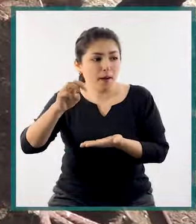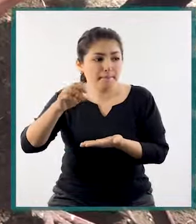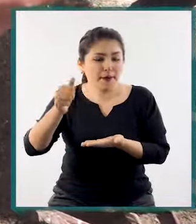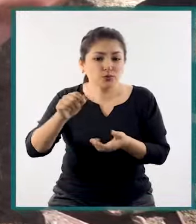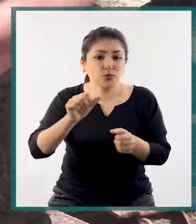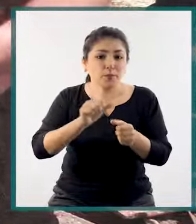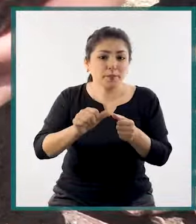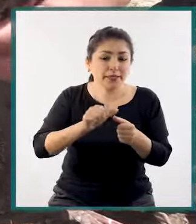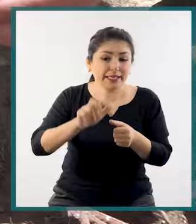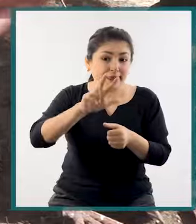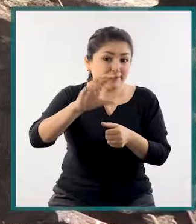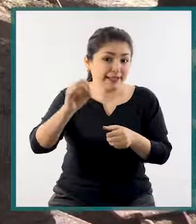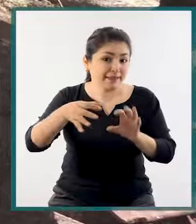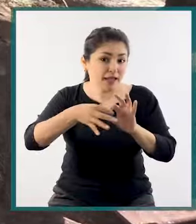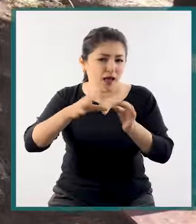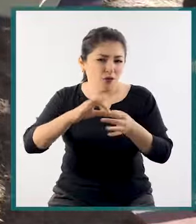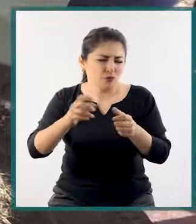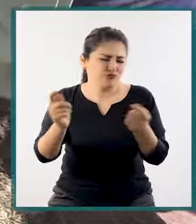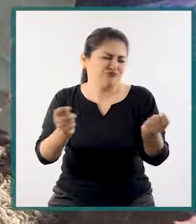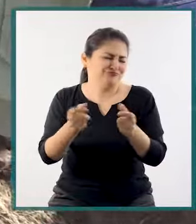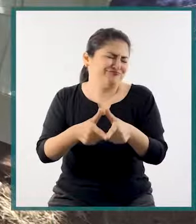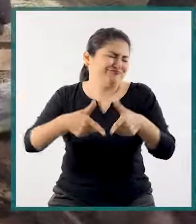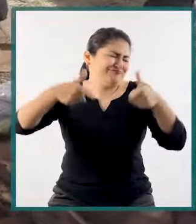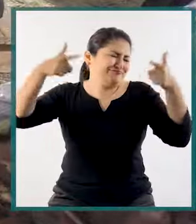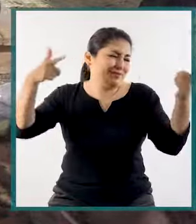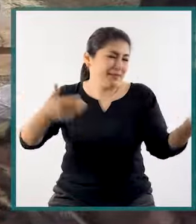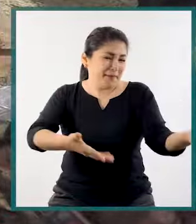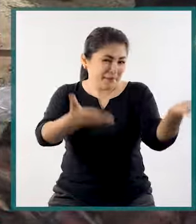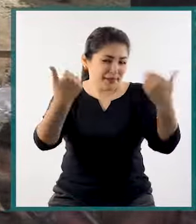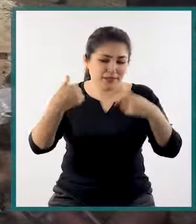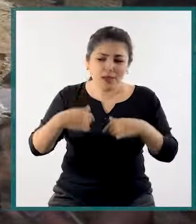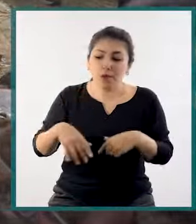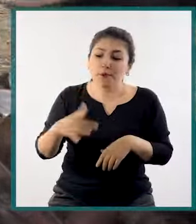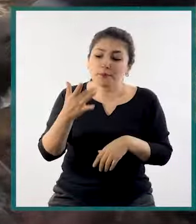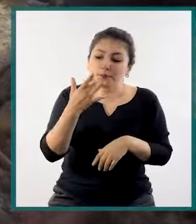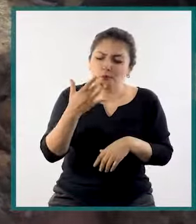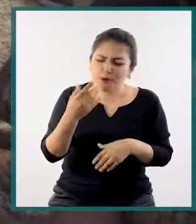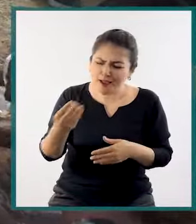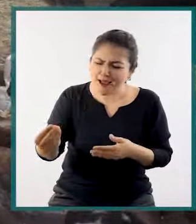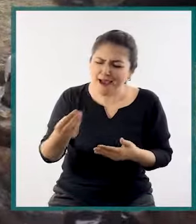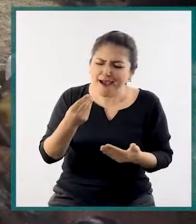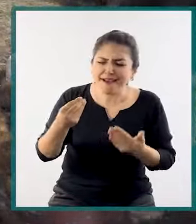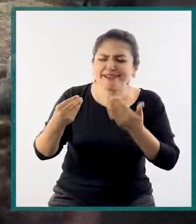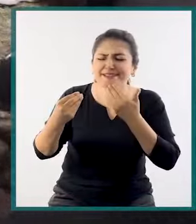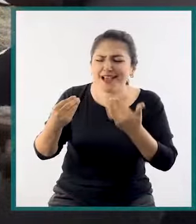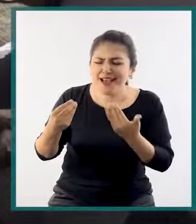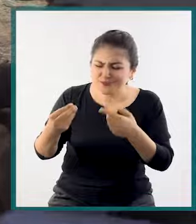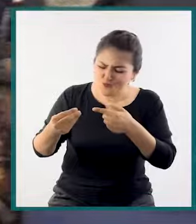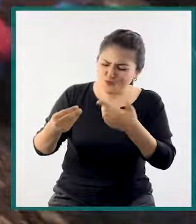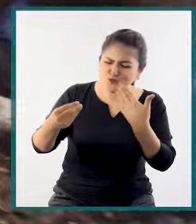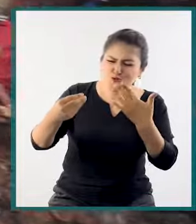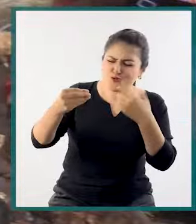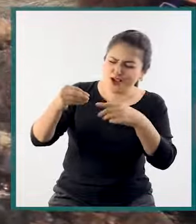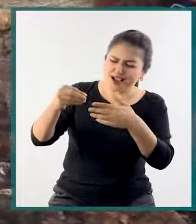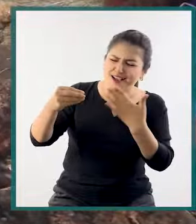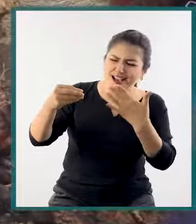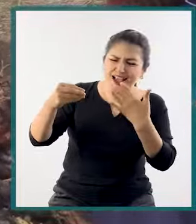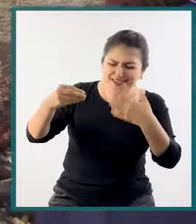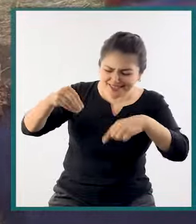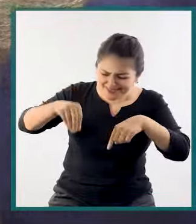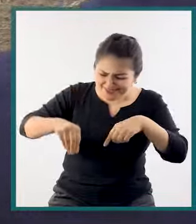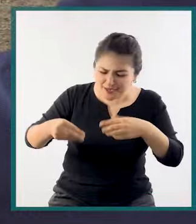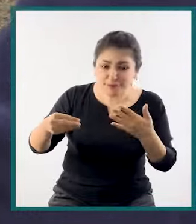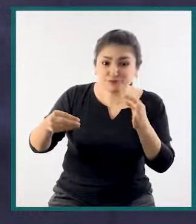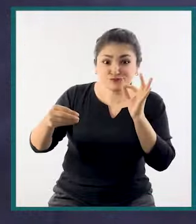de agosto a Carhuamayo, la fiesta más grande. A ver, voy a probar, gracias. Uy, uy, uy, recién salidito de la